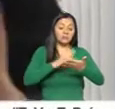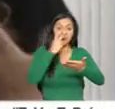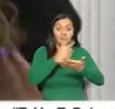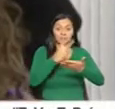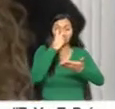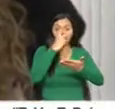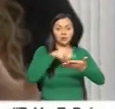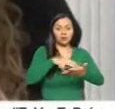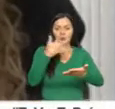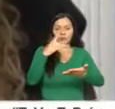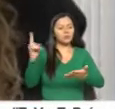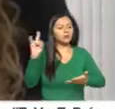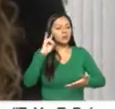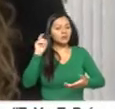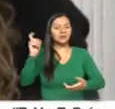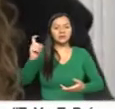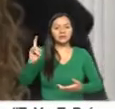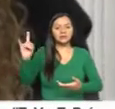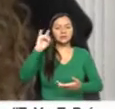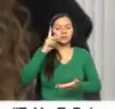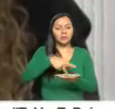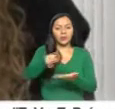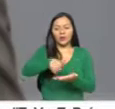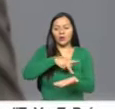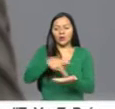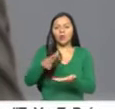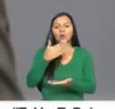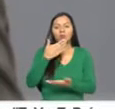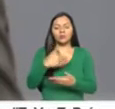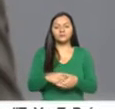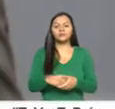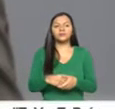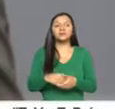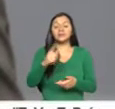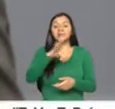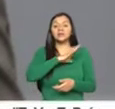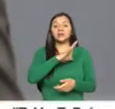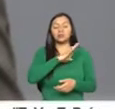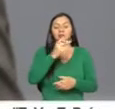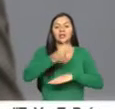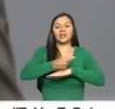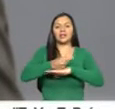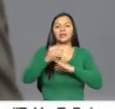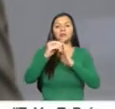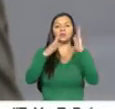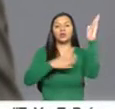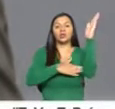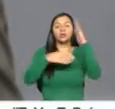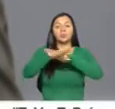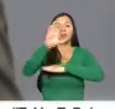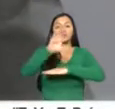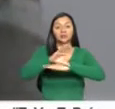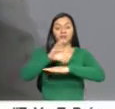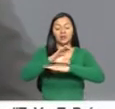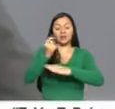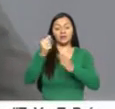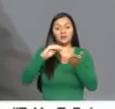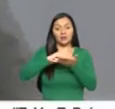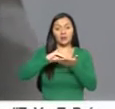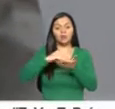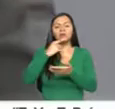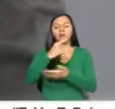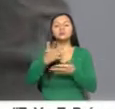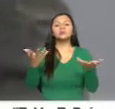con discapacidad visual no pueden hacer uso de esta herramienta. Ricardo Quiroga, gerente del proyecto de dinero electrónico, señala